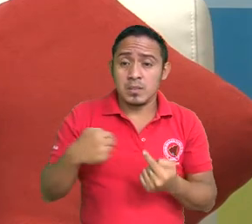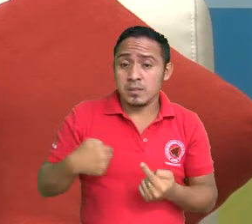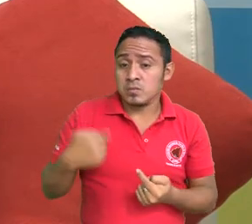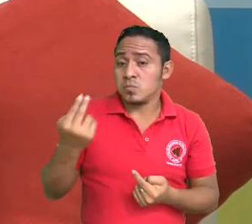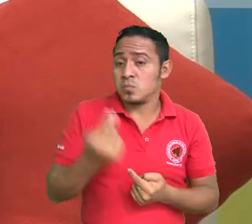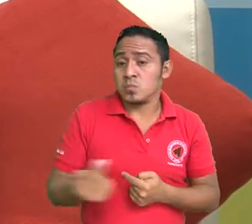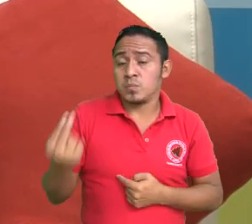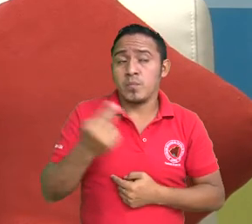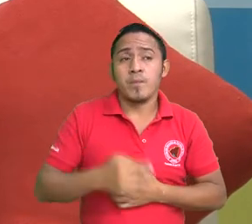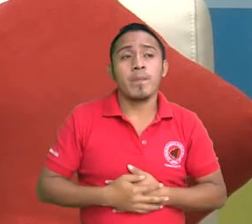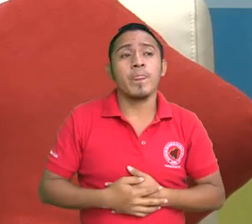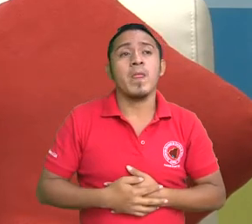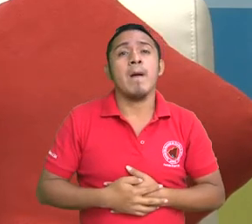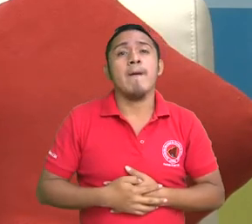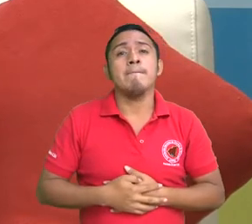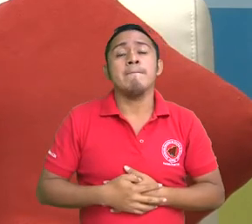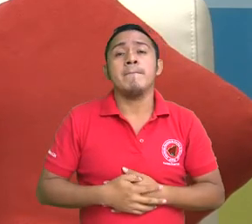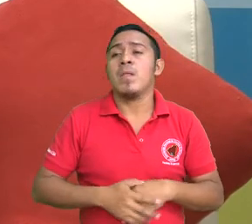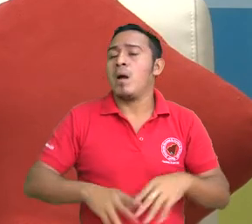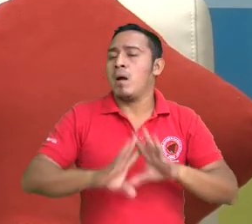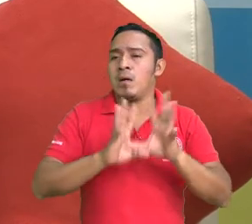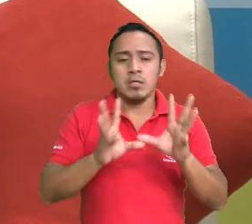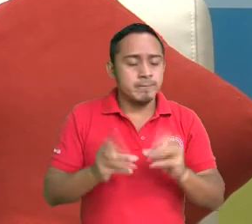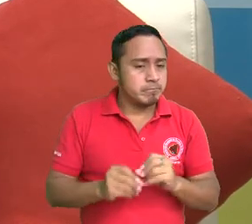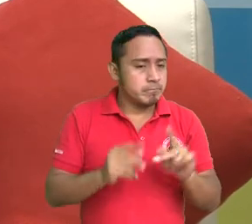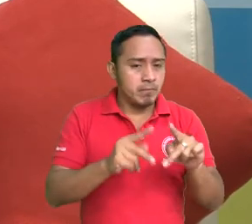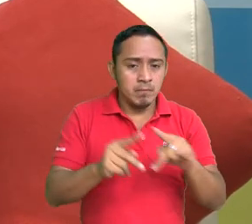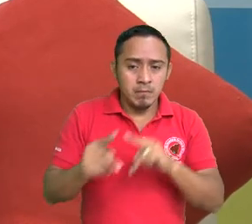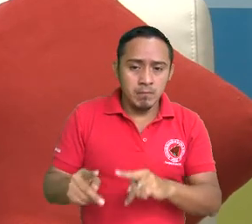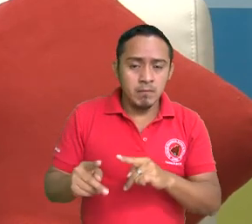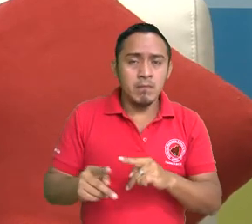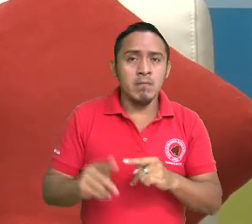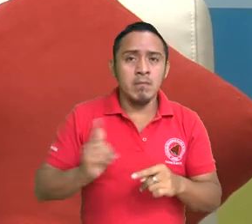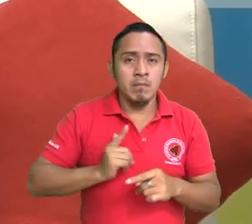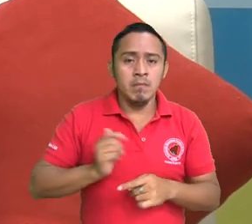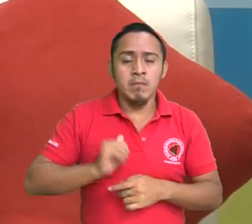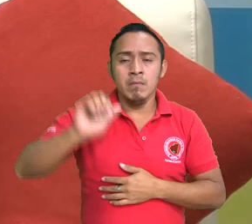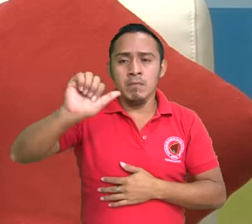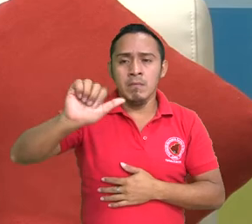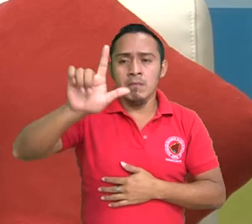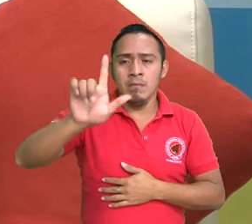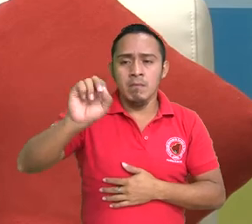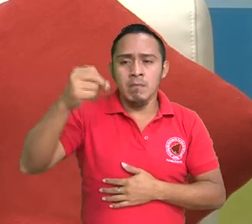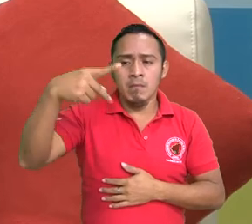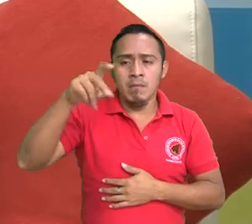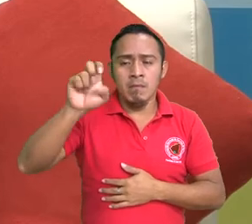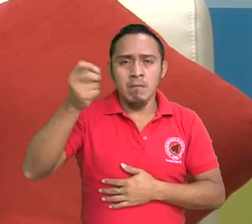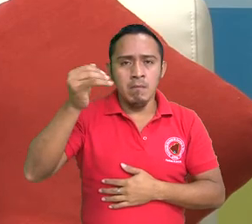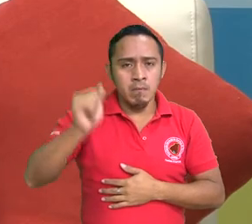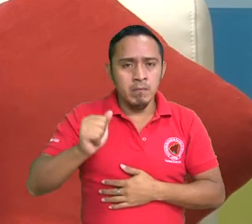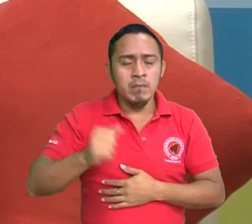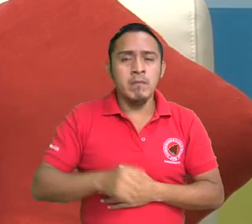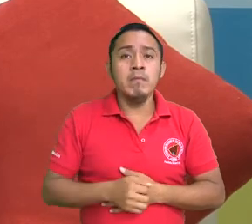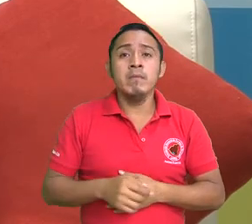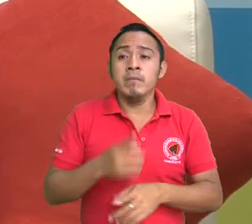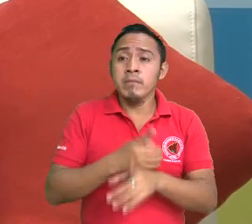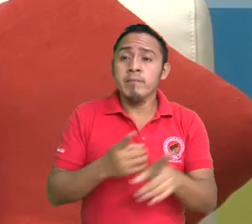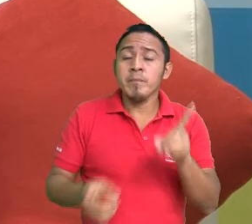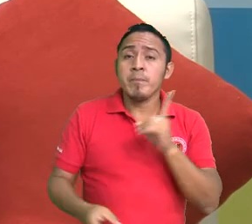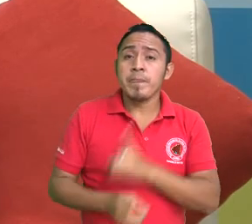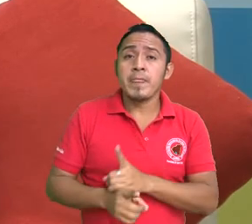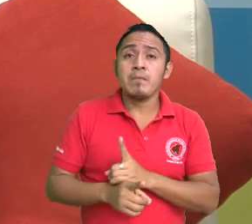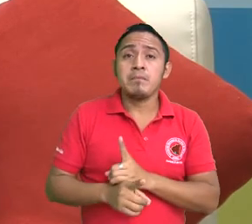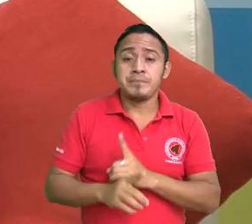utilizar. ¿Ves? Ahora, sí. Todas las pacientes con alopecia, además, es algo importante, debe de hacerse un